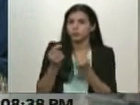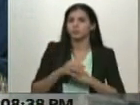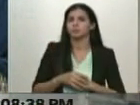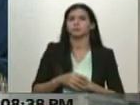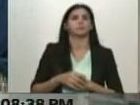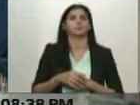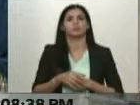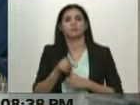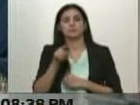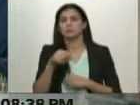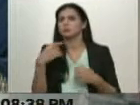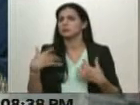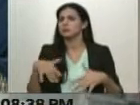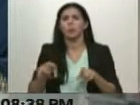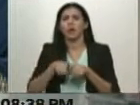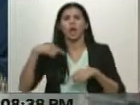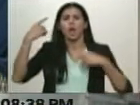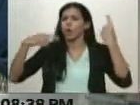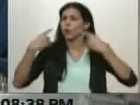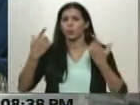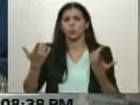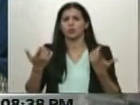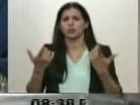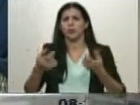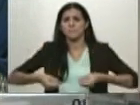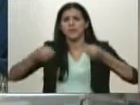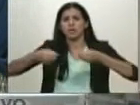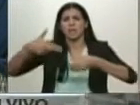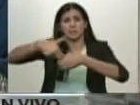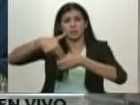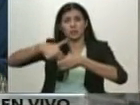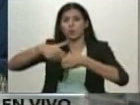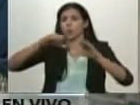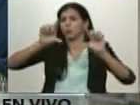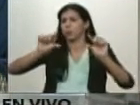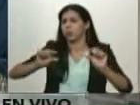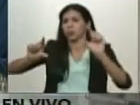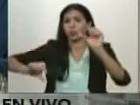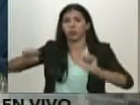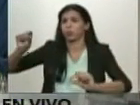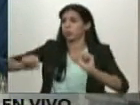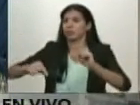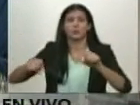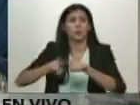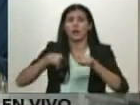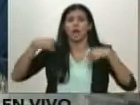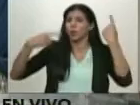Es una locura lo que se ha hecho con el mercado petrolero. Una